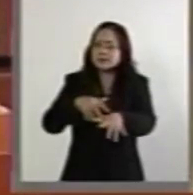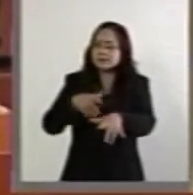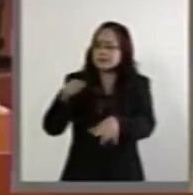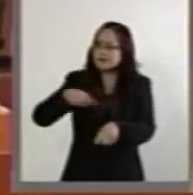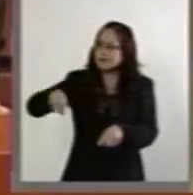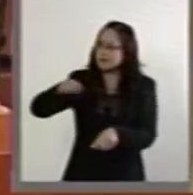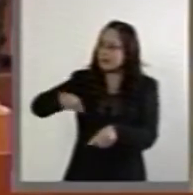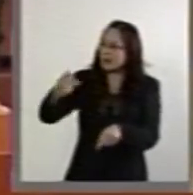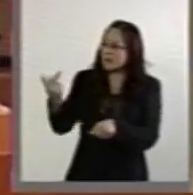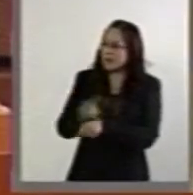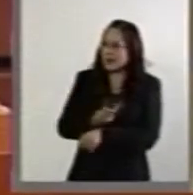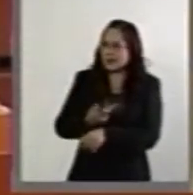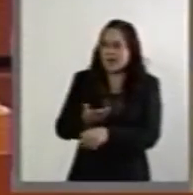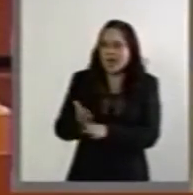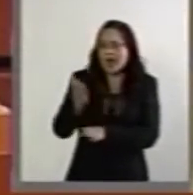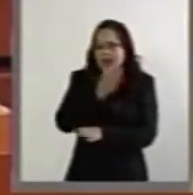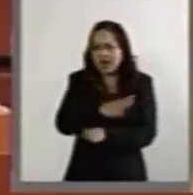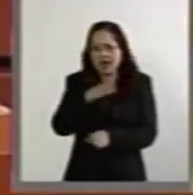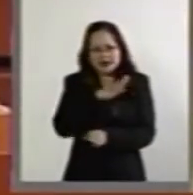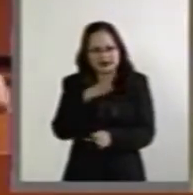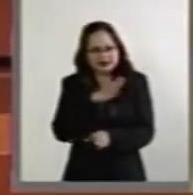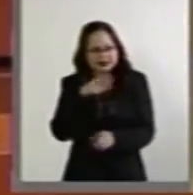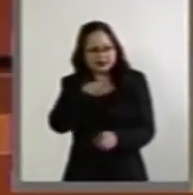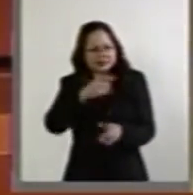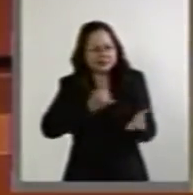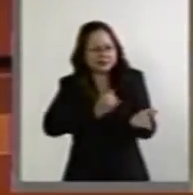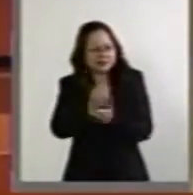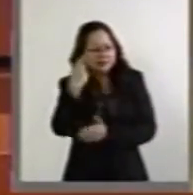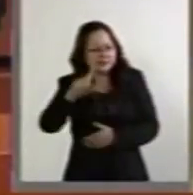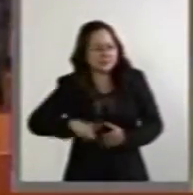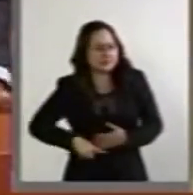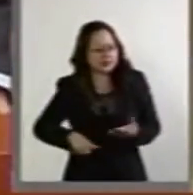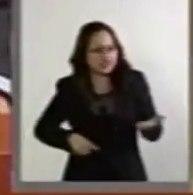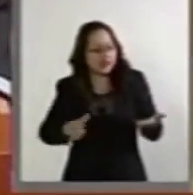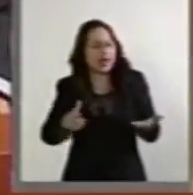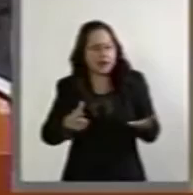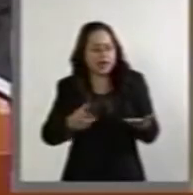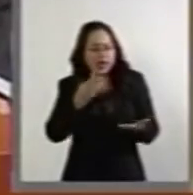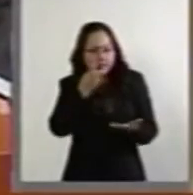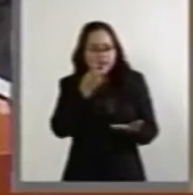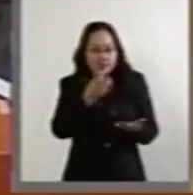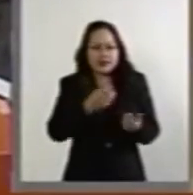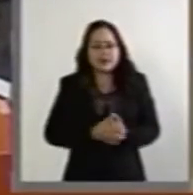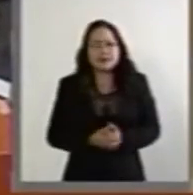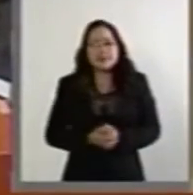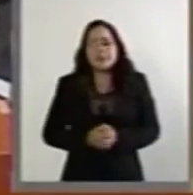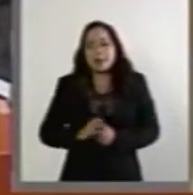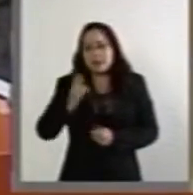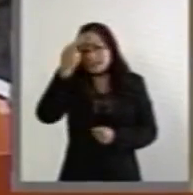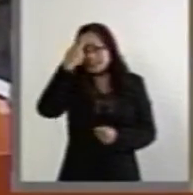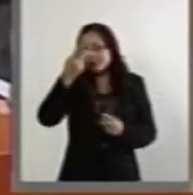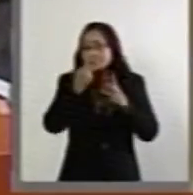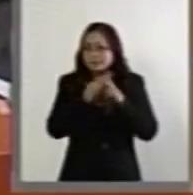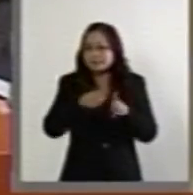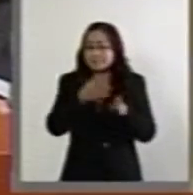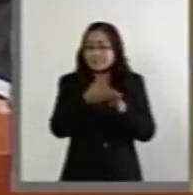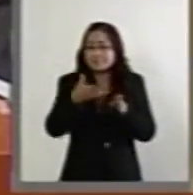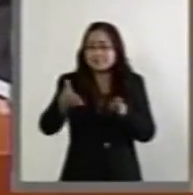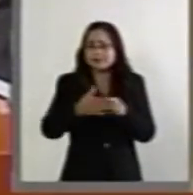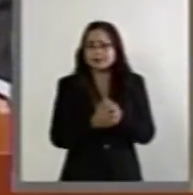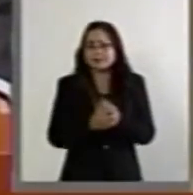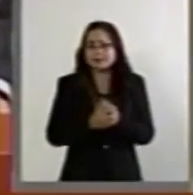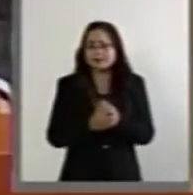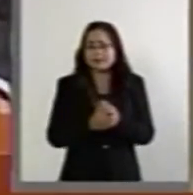de ese tamaño por parte del gobierno. Le recuerdo que se inició la instalación